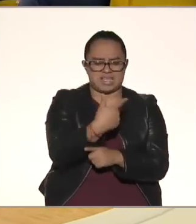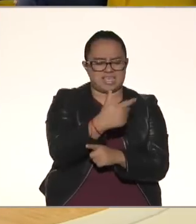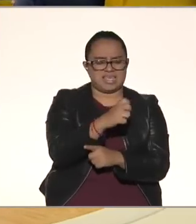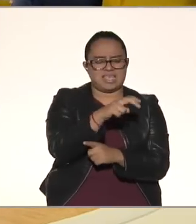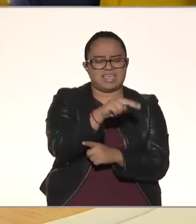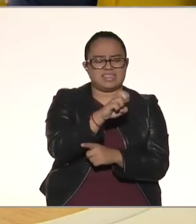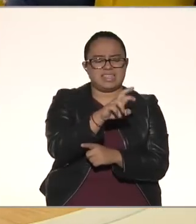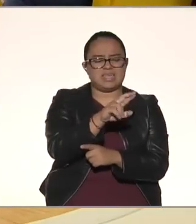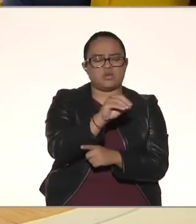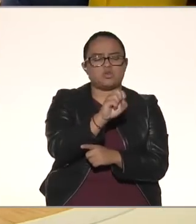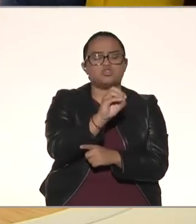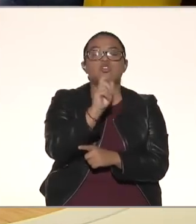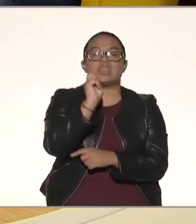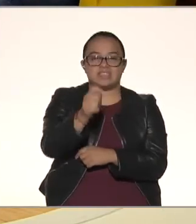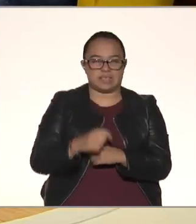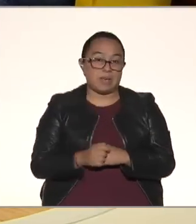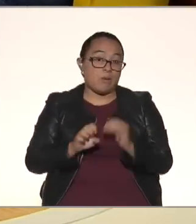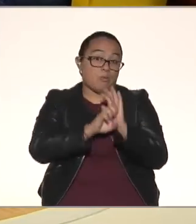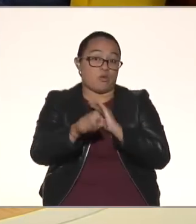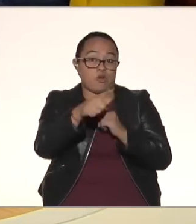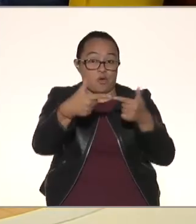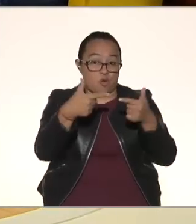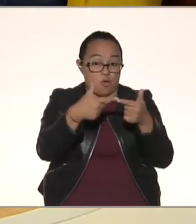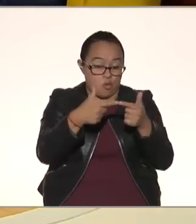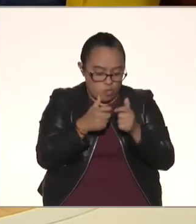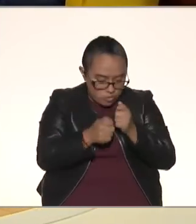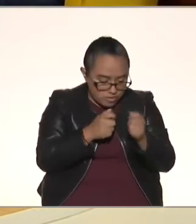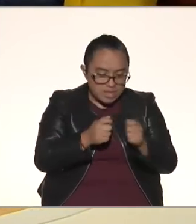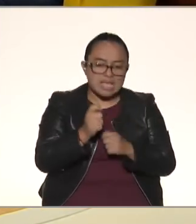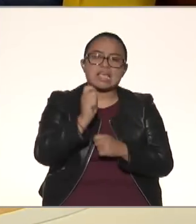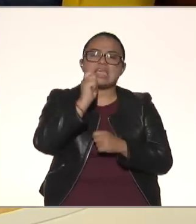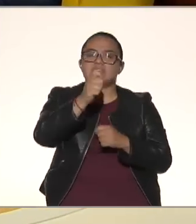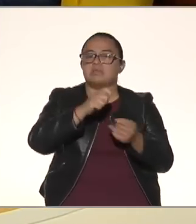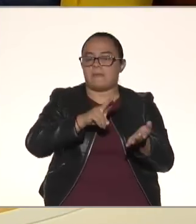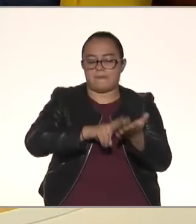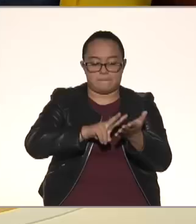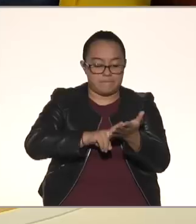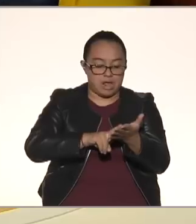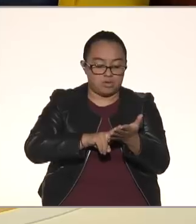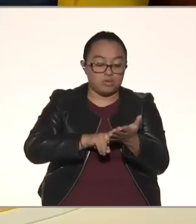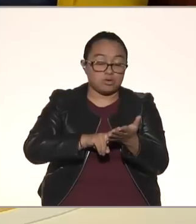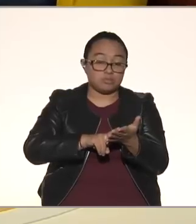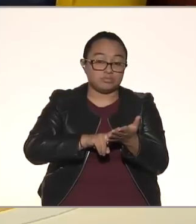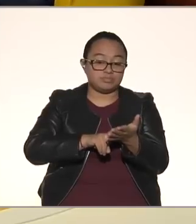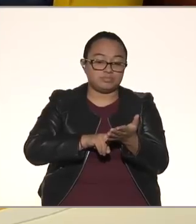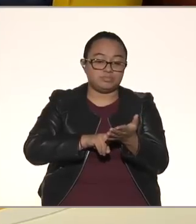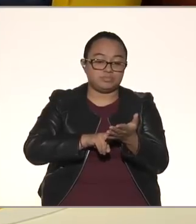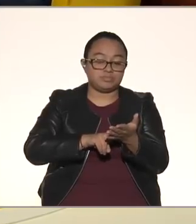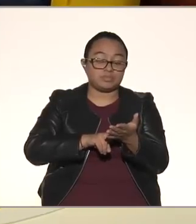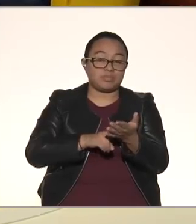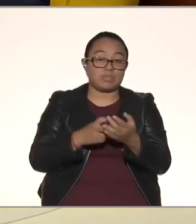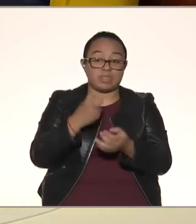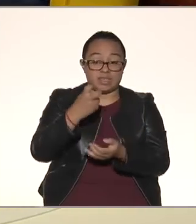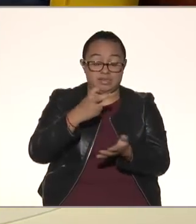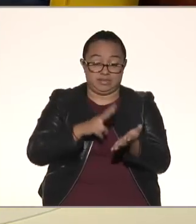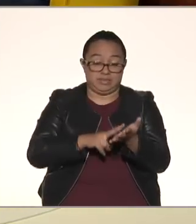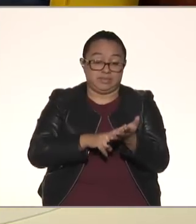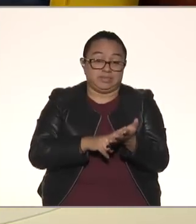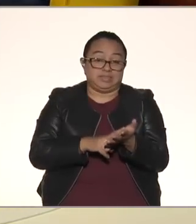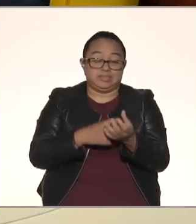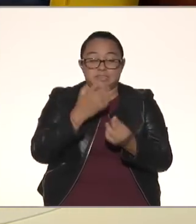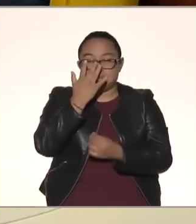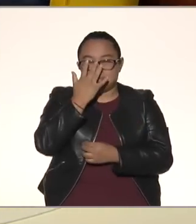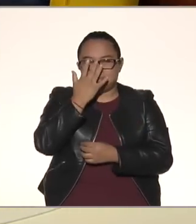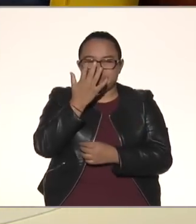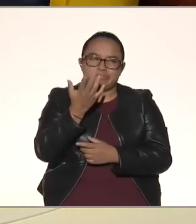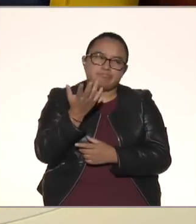Mira, si lo googleamos encontraríamos que es un valor, es un valor que yo ahí sí